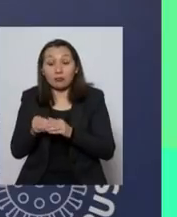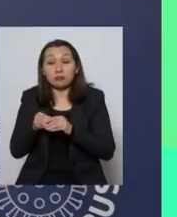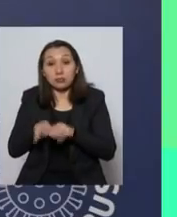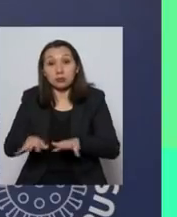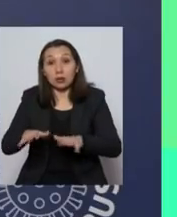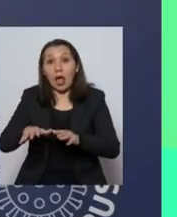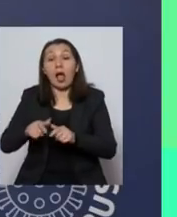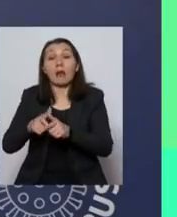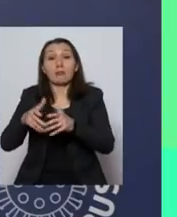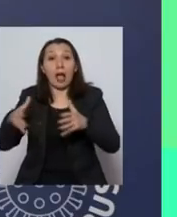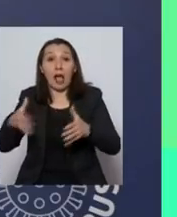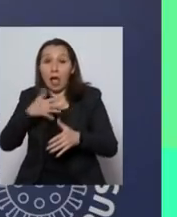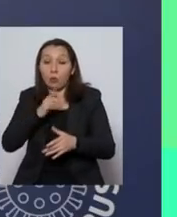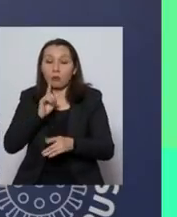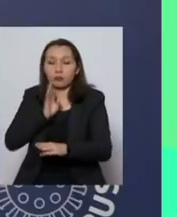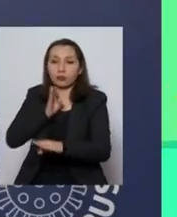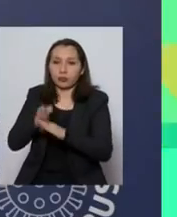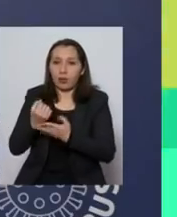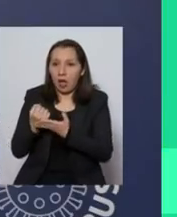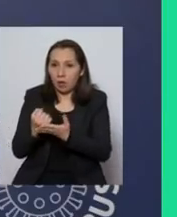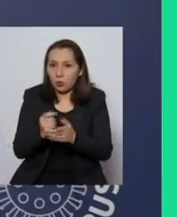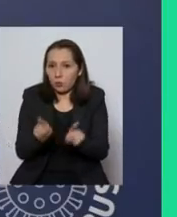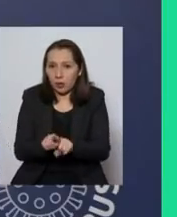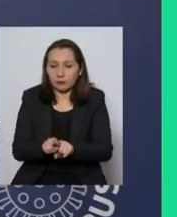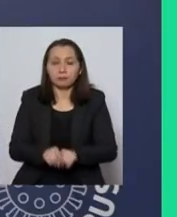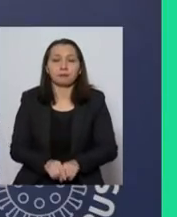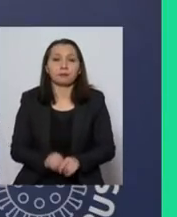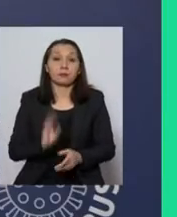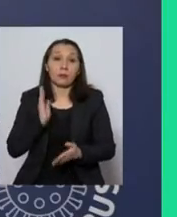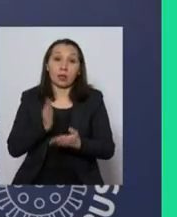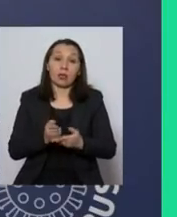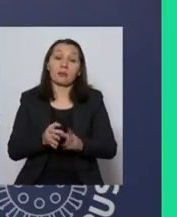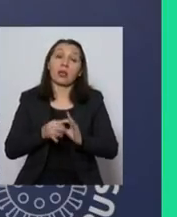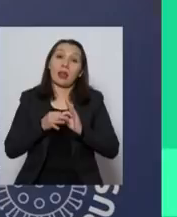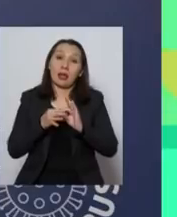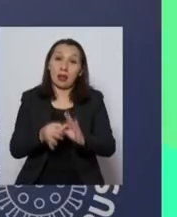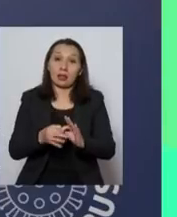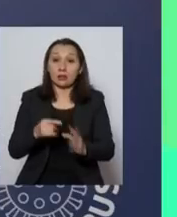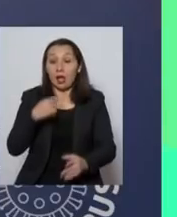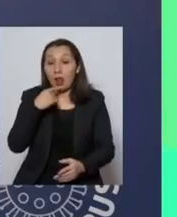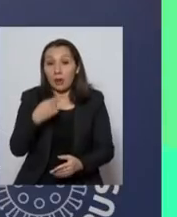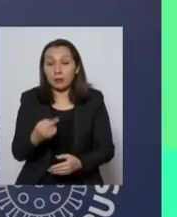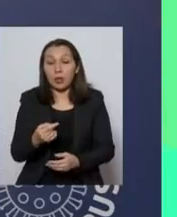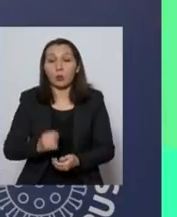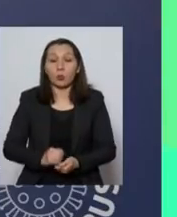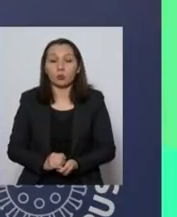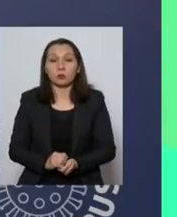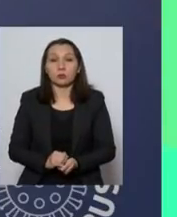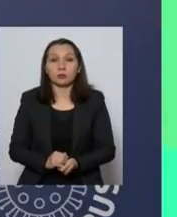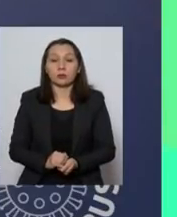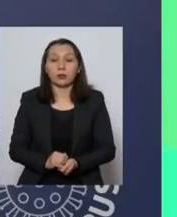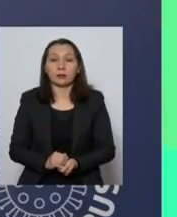corto plazo. Estamos allí. Termino agradeciendo las preguntas y